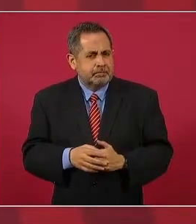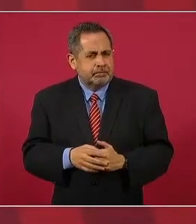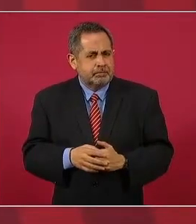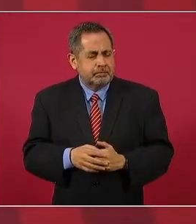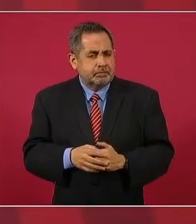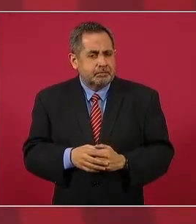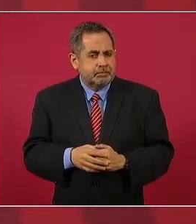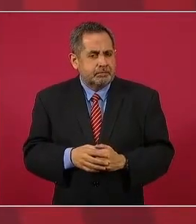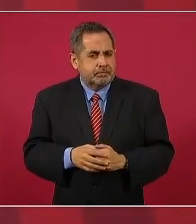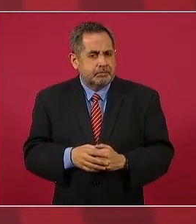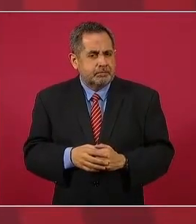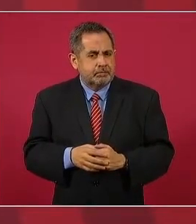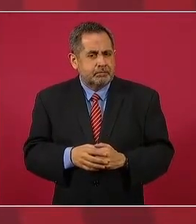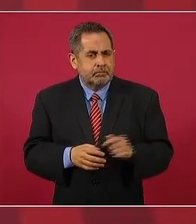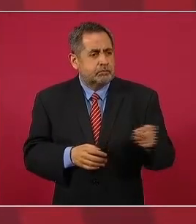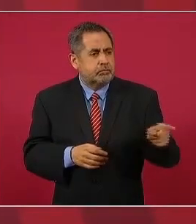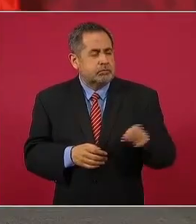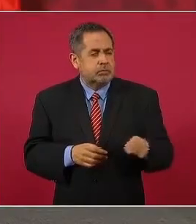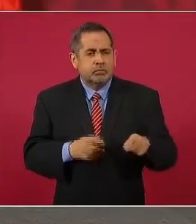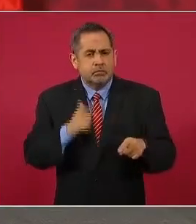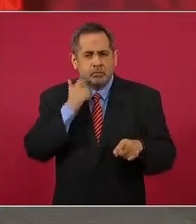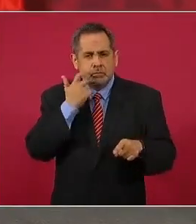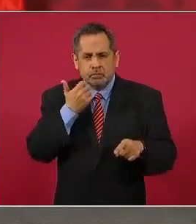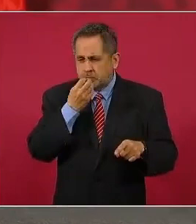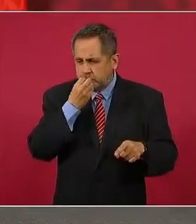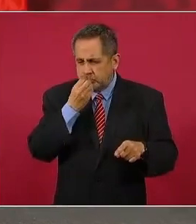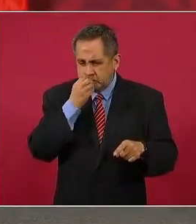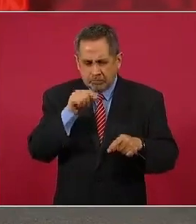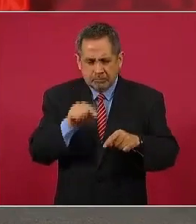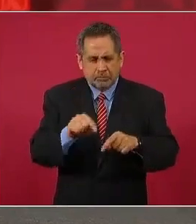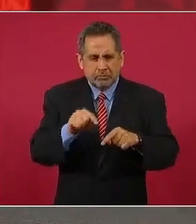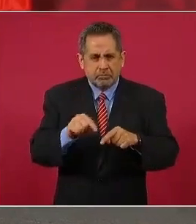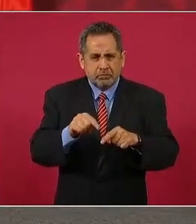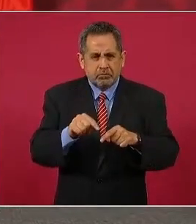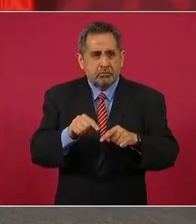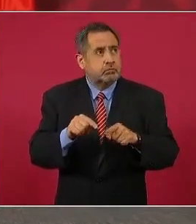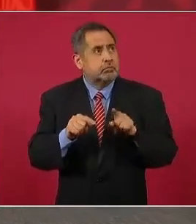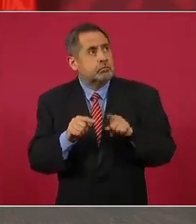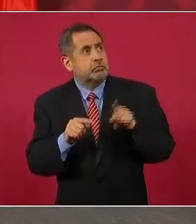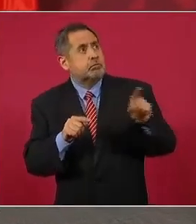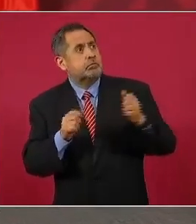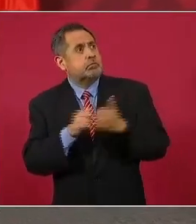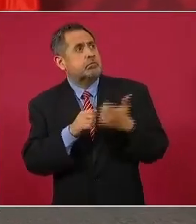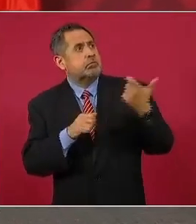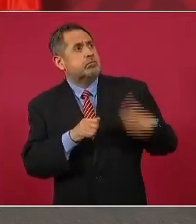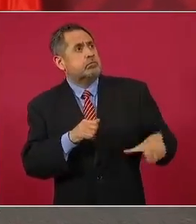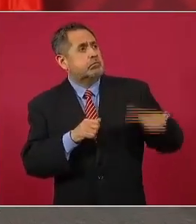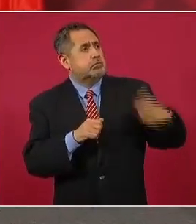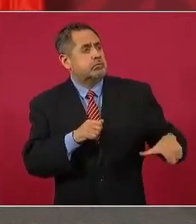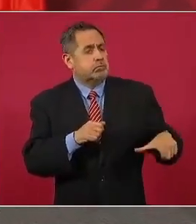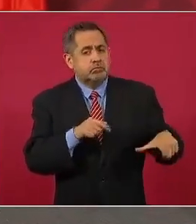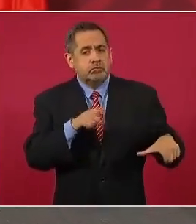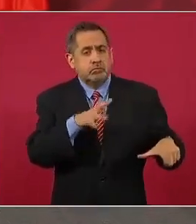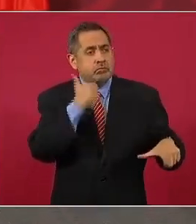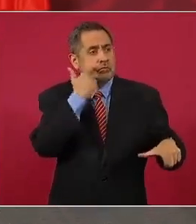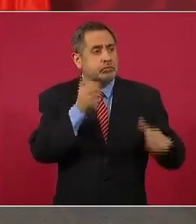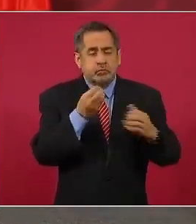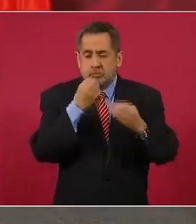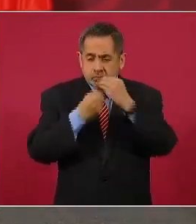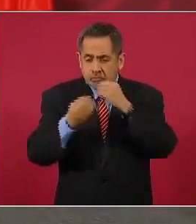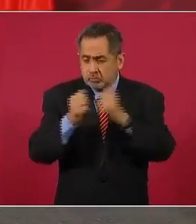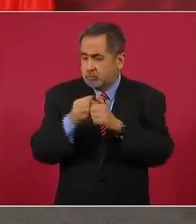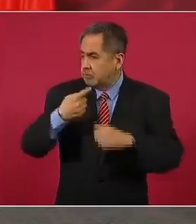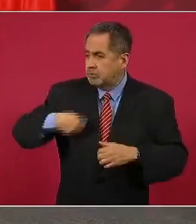porque no quiso comer en la casa grande, quiso comer con nosotros.